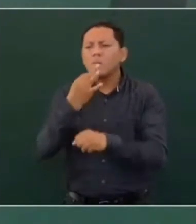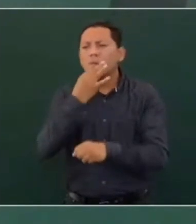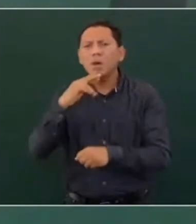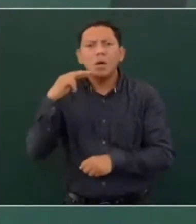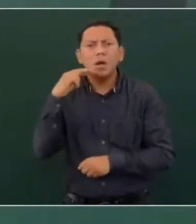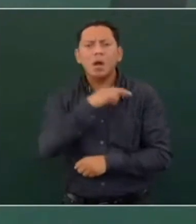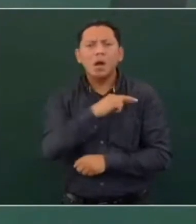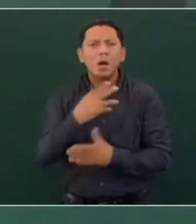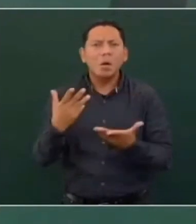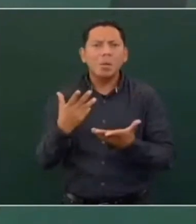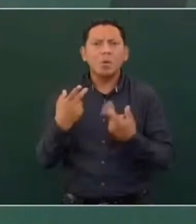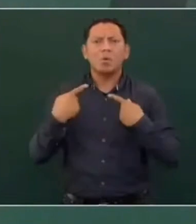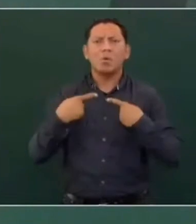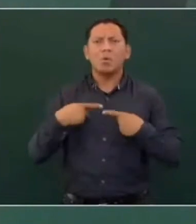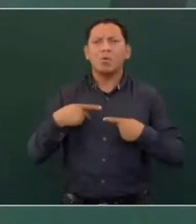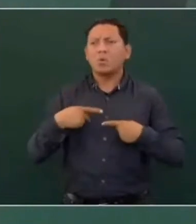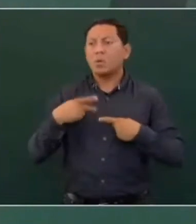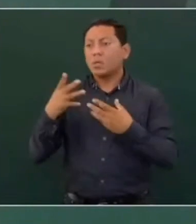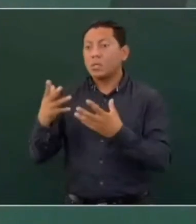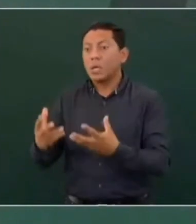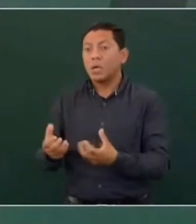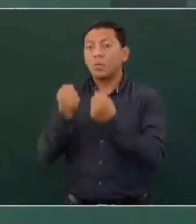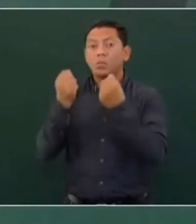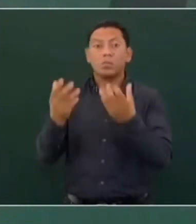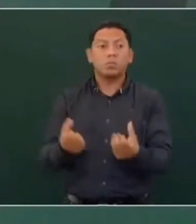¿Y cuántas vidas se salvaron?